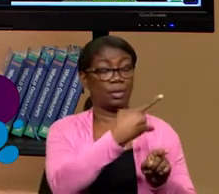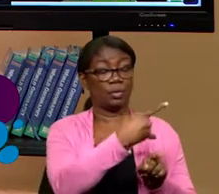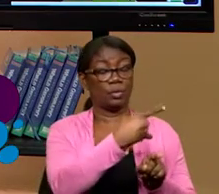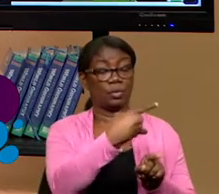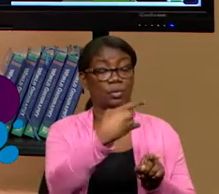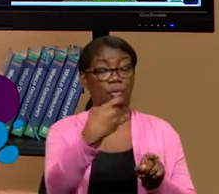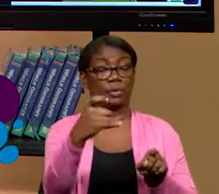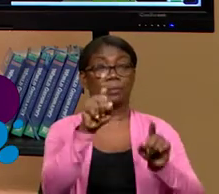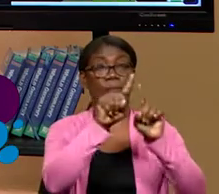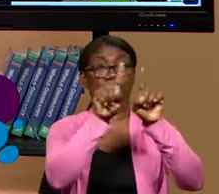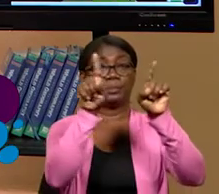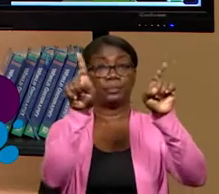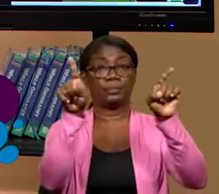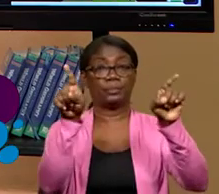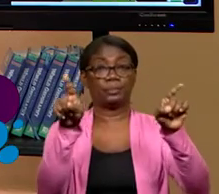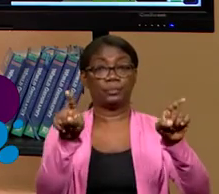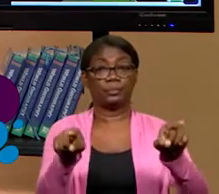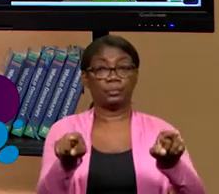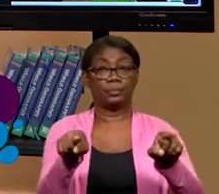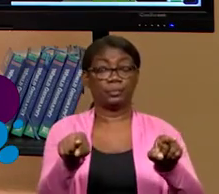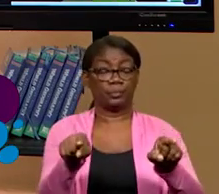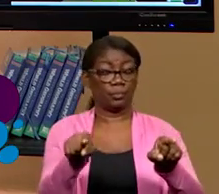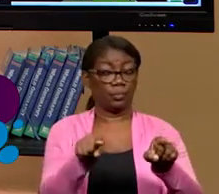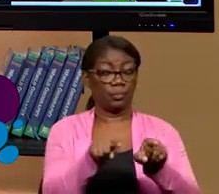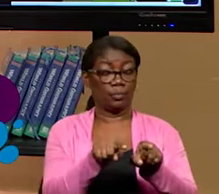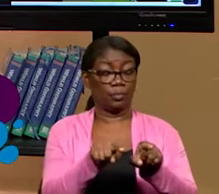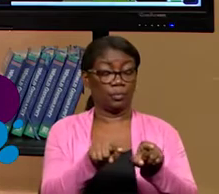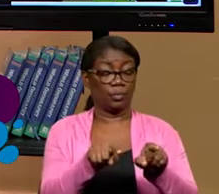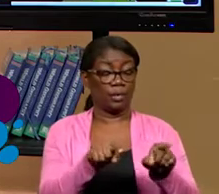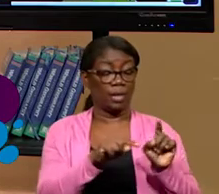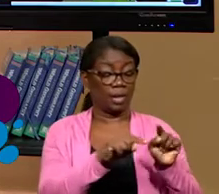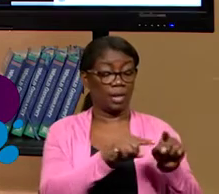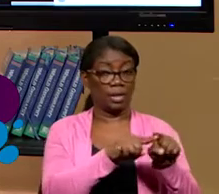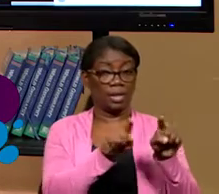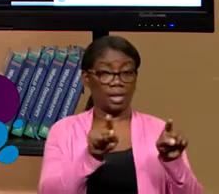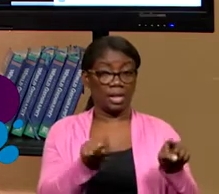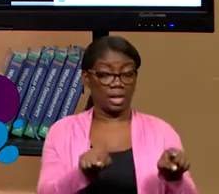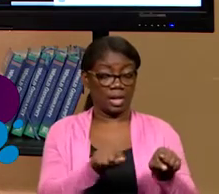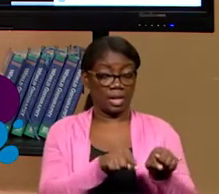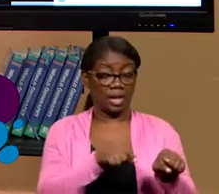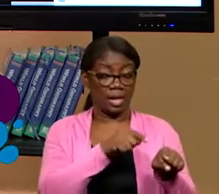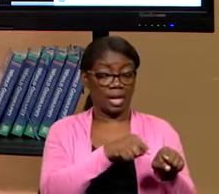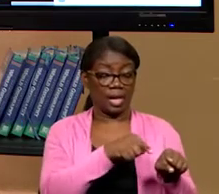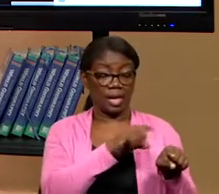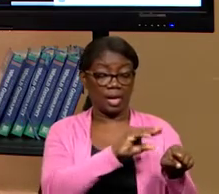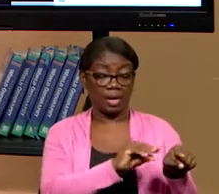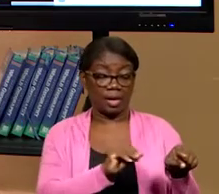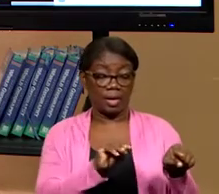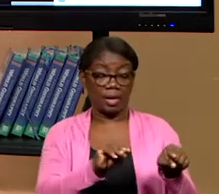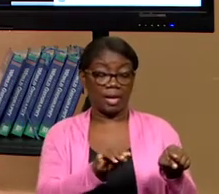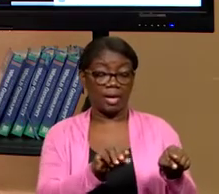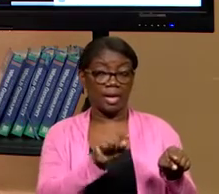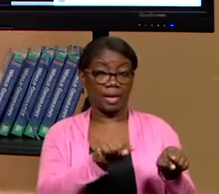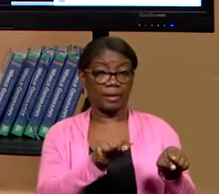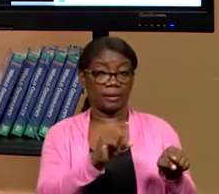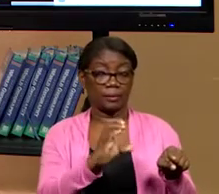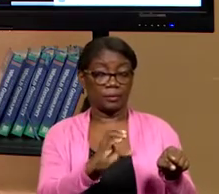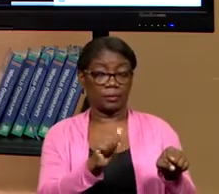un circuito de escala, ¿ok?, que él se va a encargar de